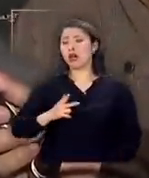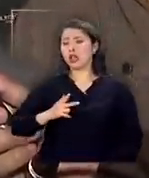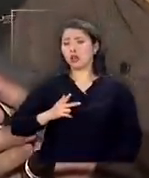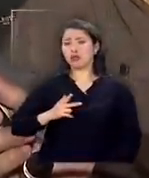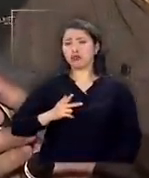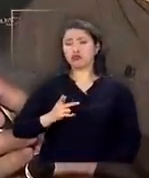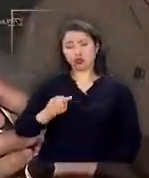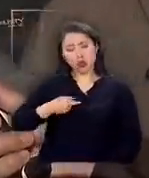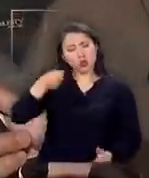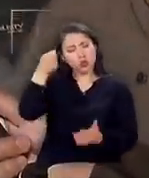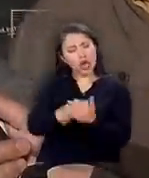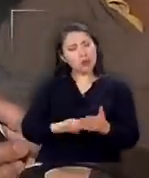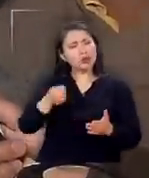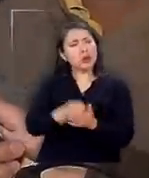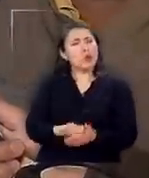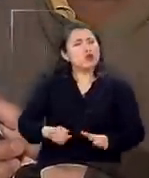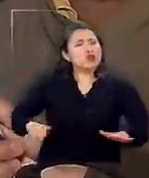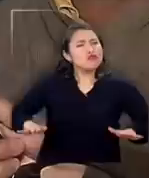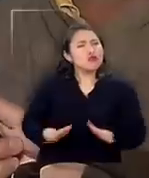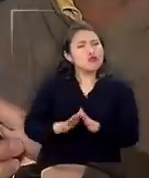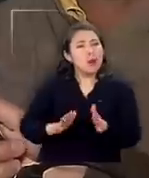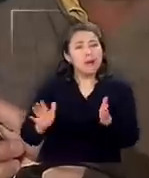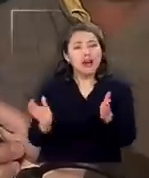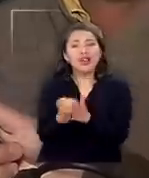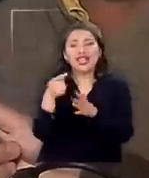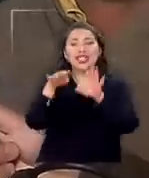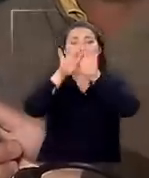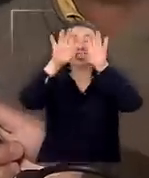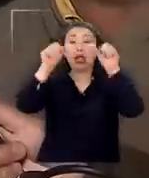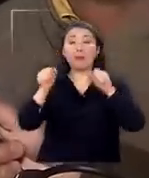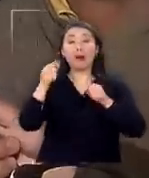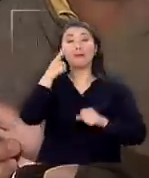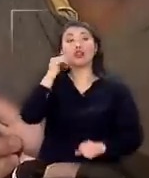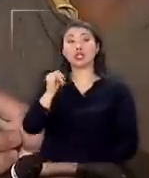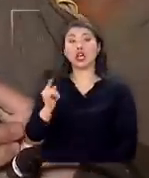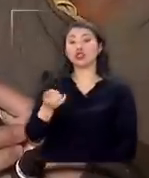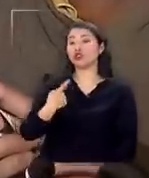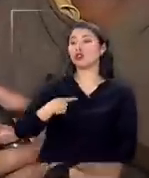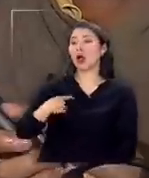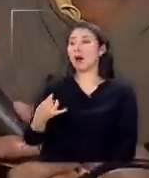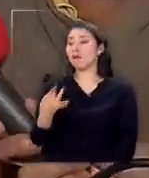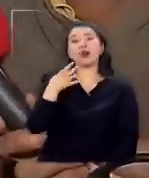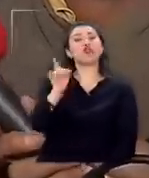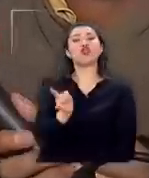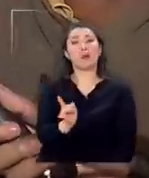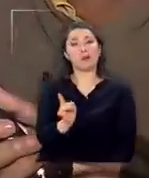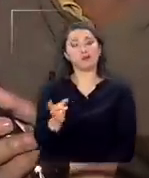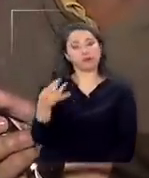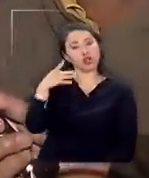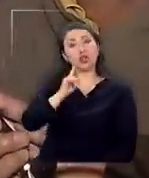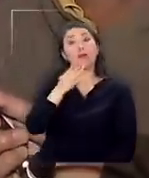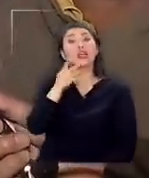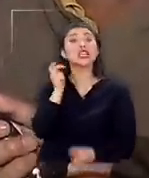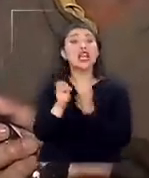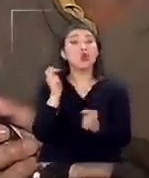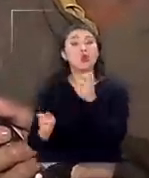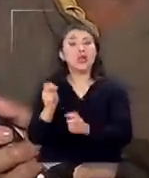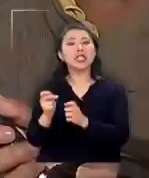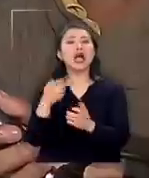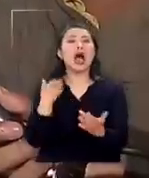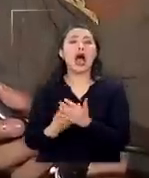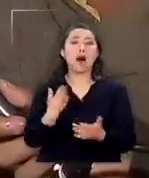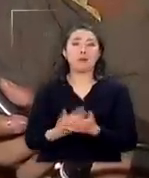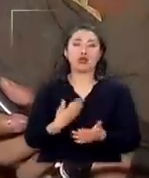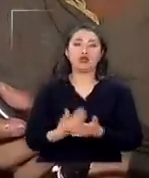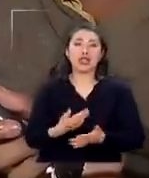sentido, luchadores con alto esfuerzo para lograr tener este sistema. Pero sí, no nos vamos a dejar pasar allá por nadie. ¿Por qué? Porque la delincuencia está